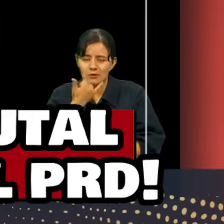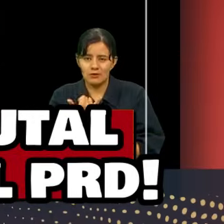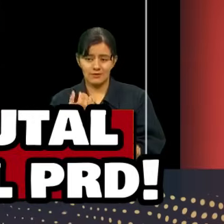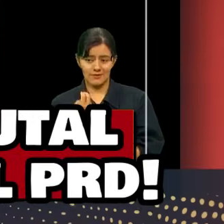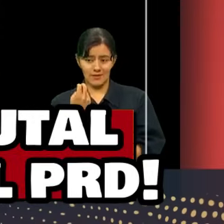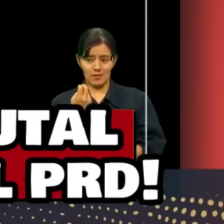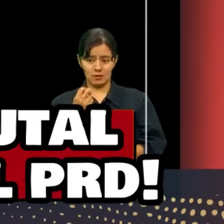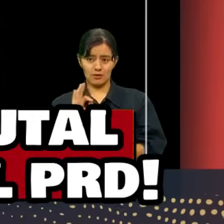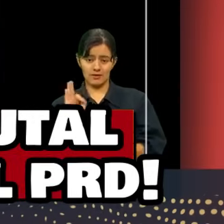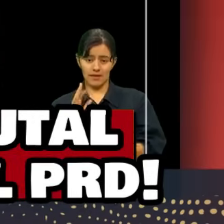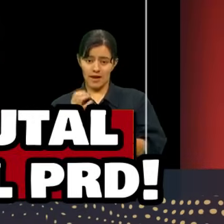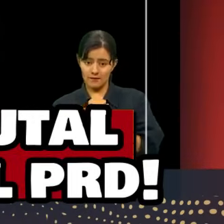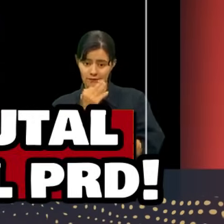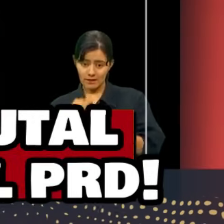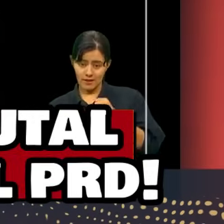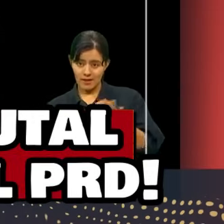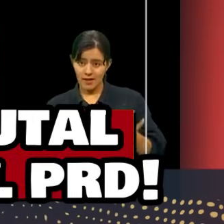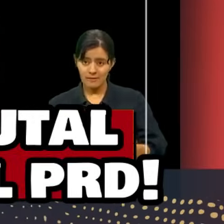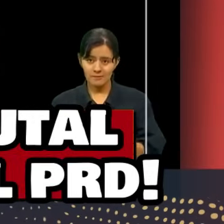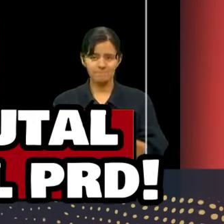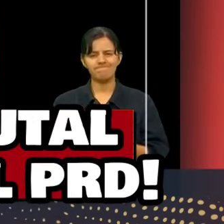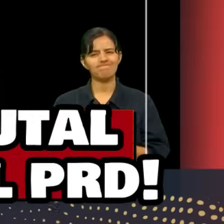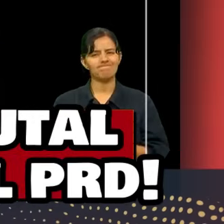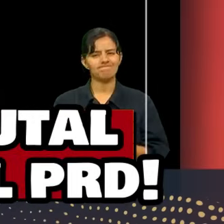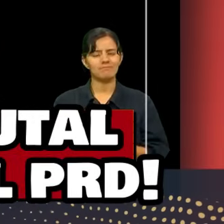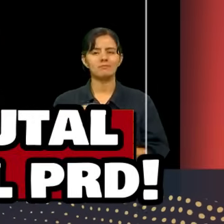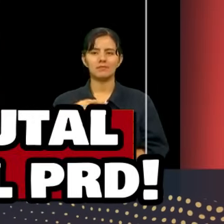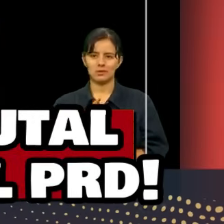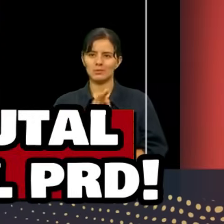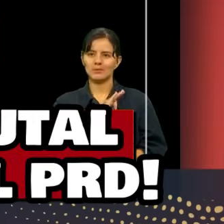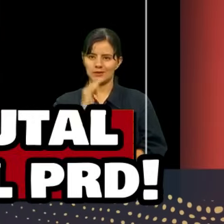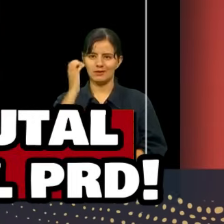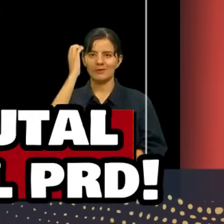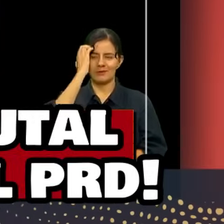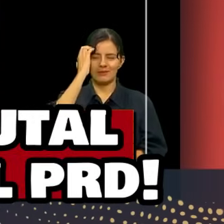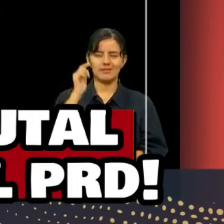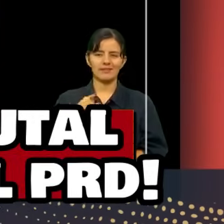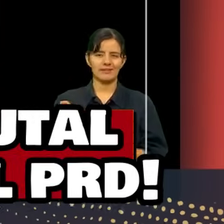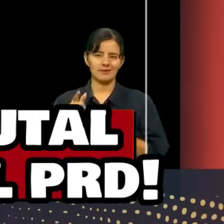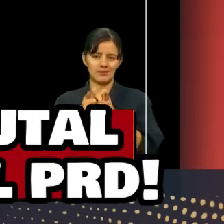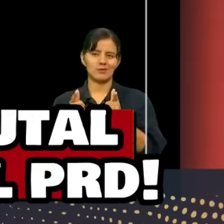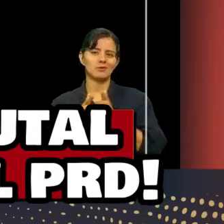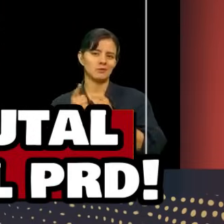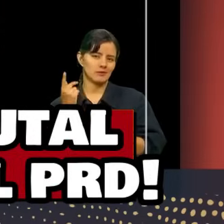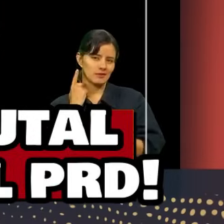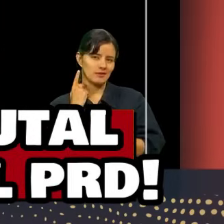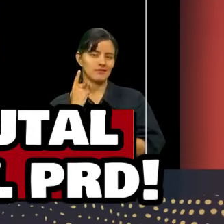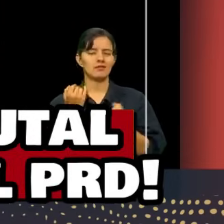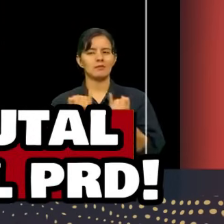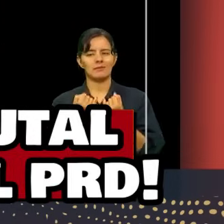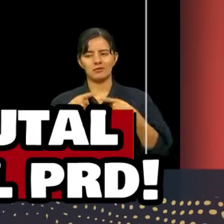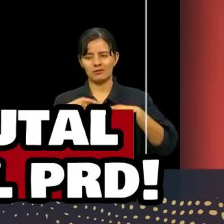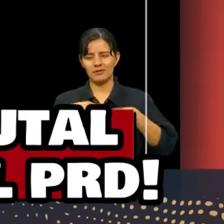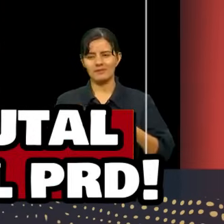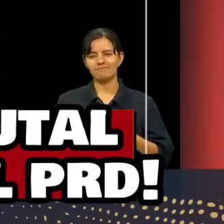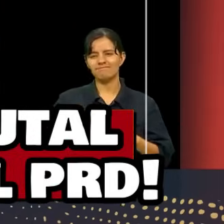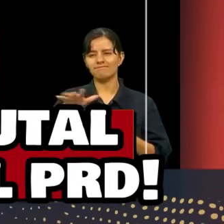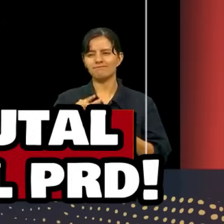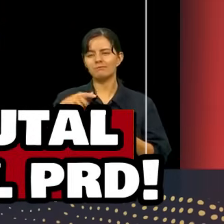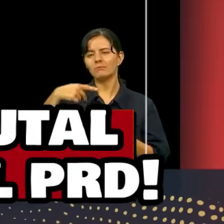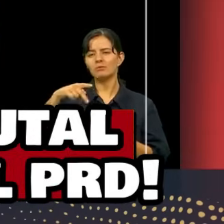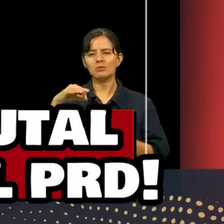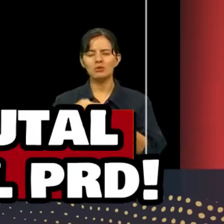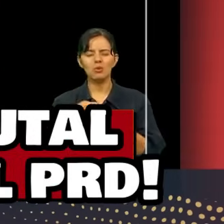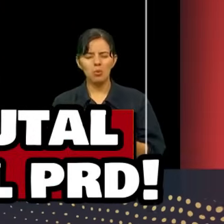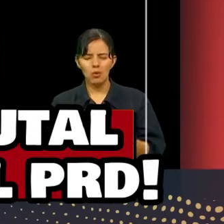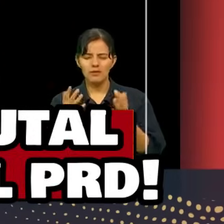elección, pero que finalmente pudieran ayudarnos a conocer a las y los ciudadanos y a los partidos políticos de manera fiel cómo resultaron sus